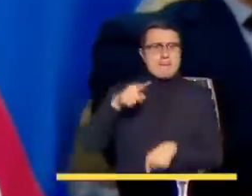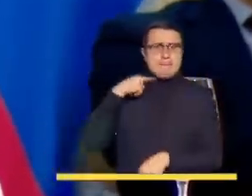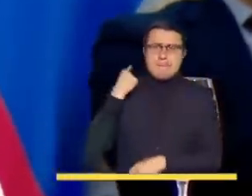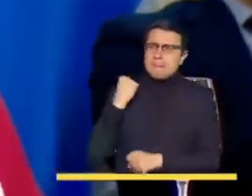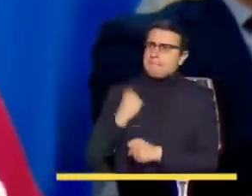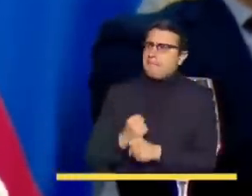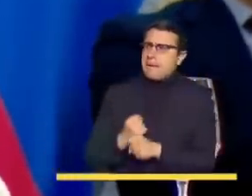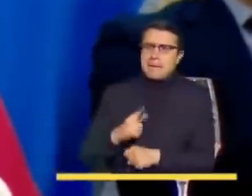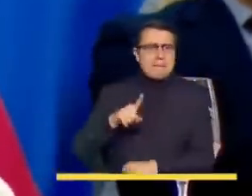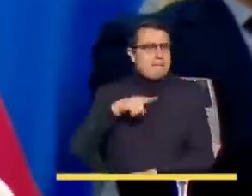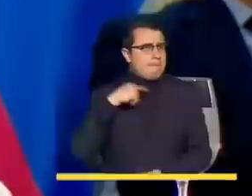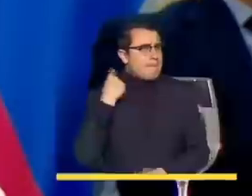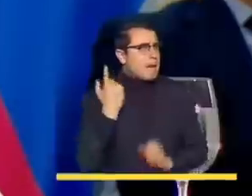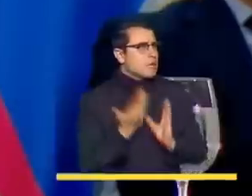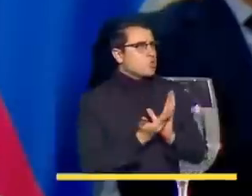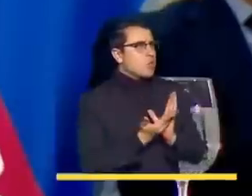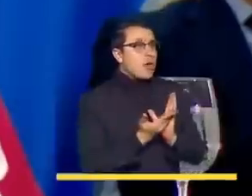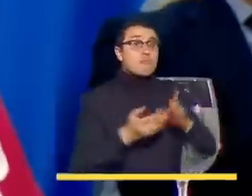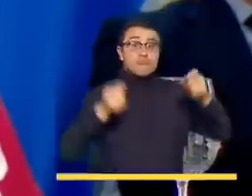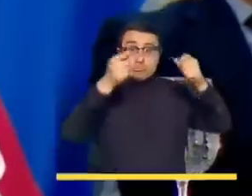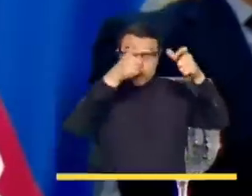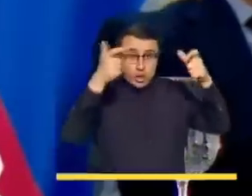de trabajo, se les contrata